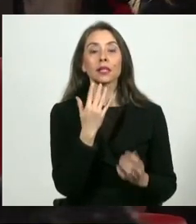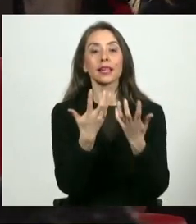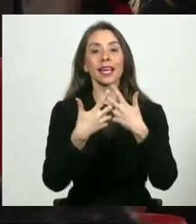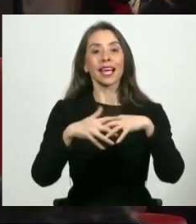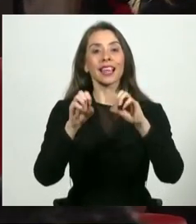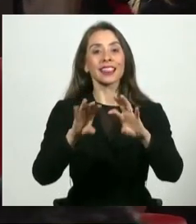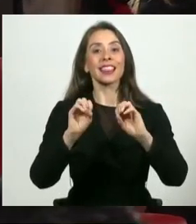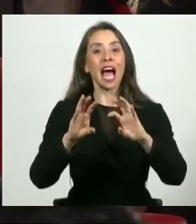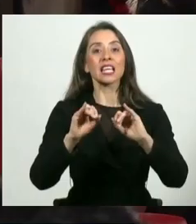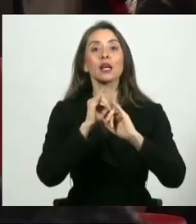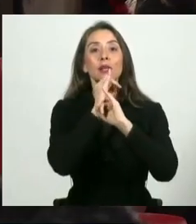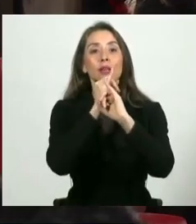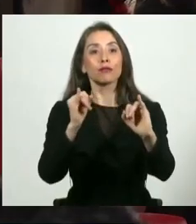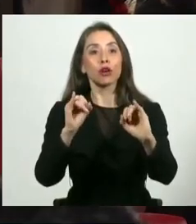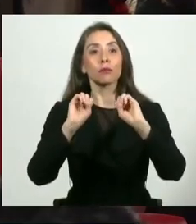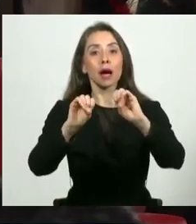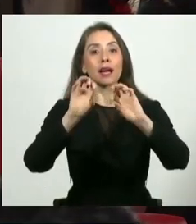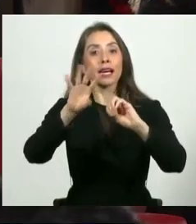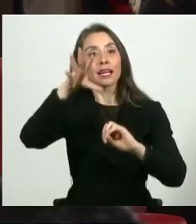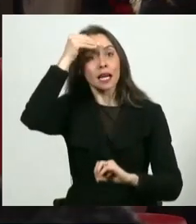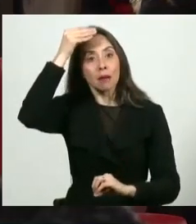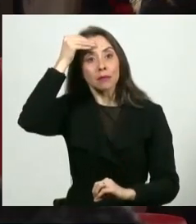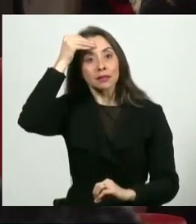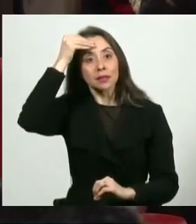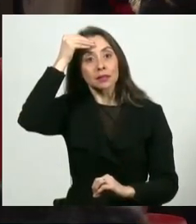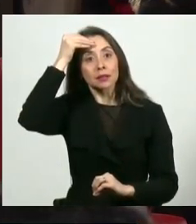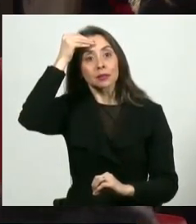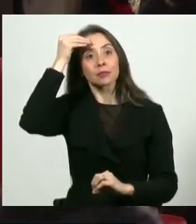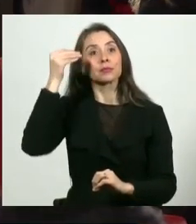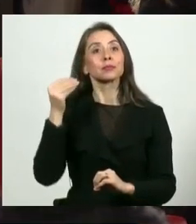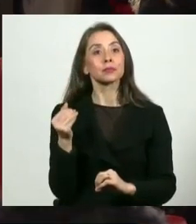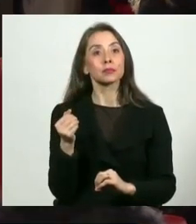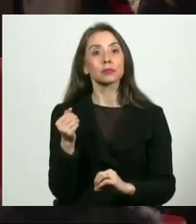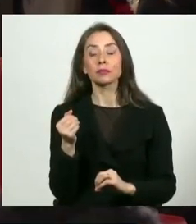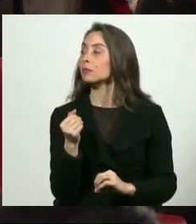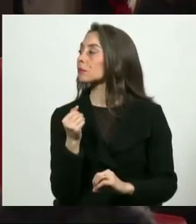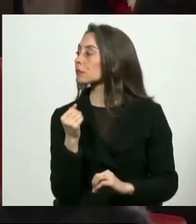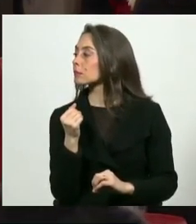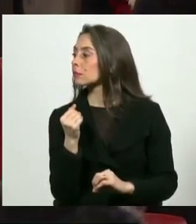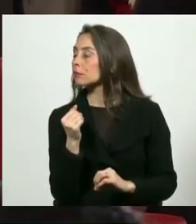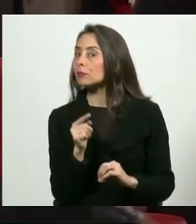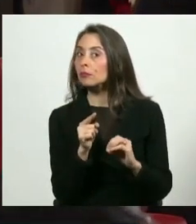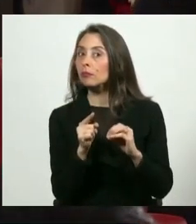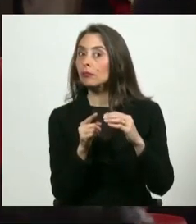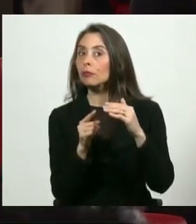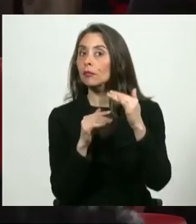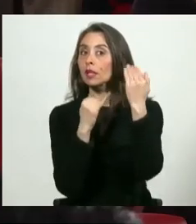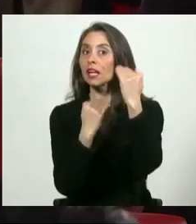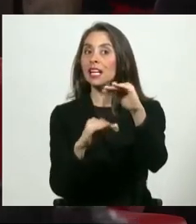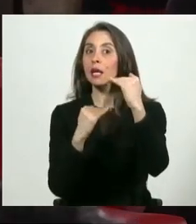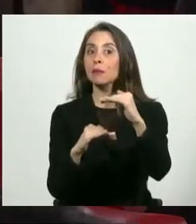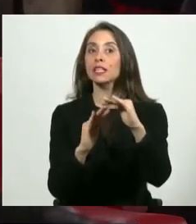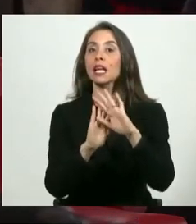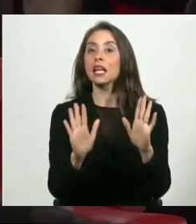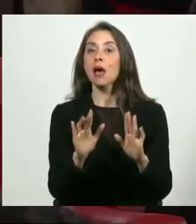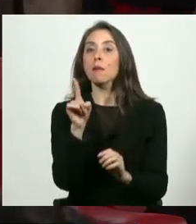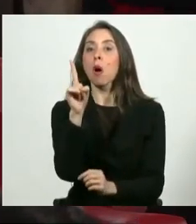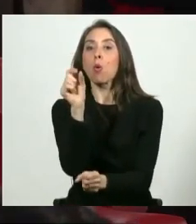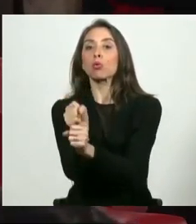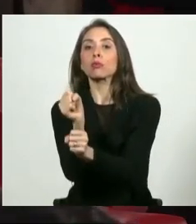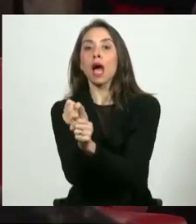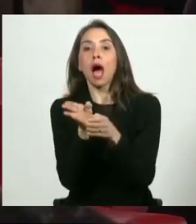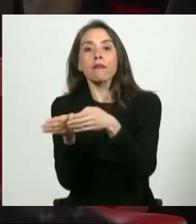de formación, de capacitación, porque no es posible, como dice Katy, que se limiten a ciertas funciones, a ciertos